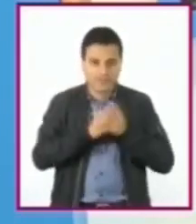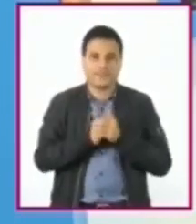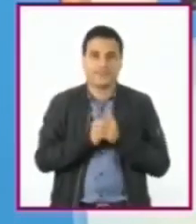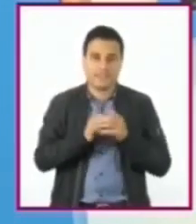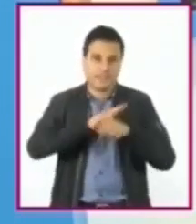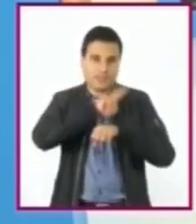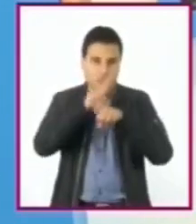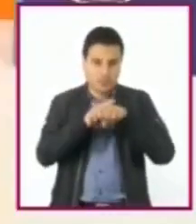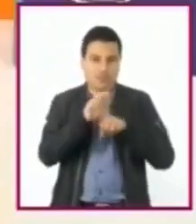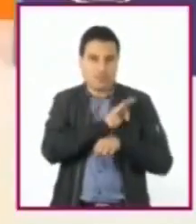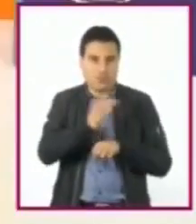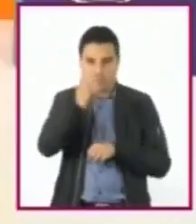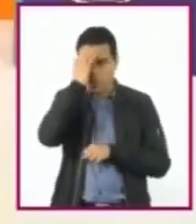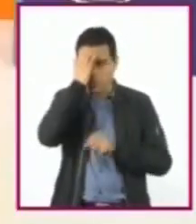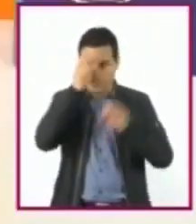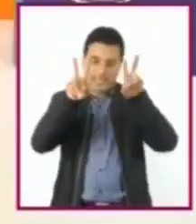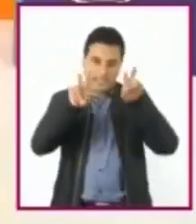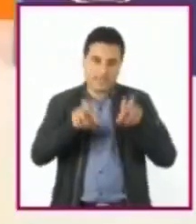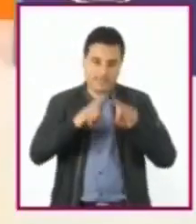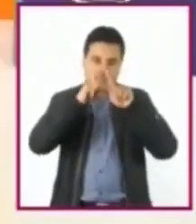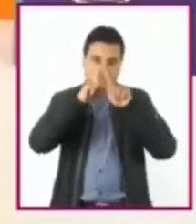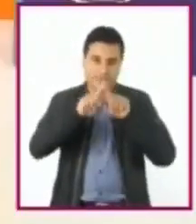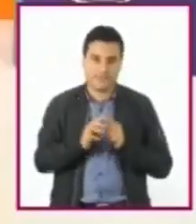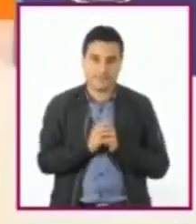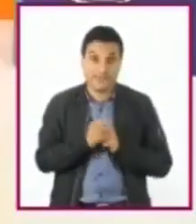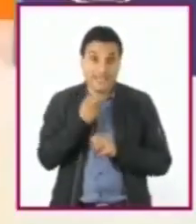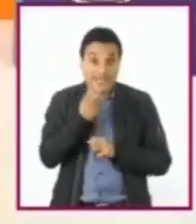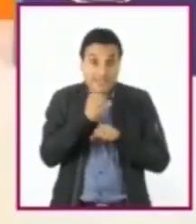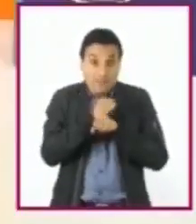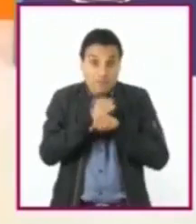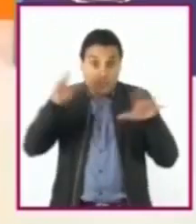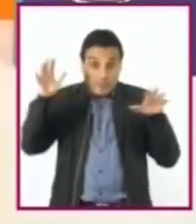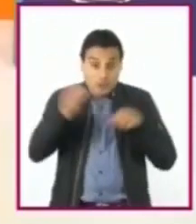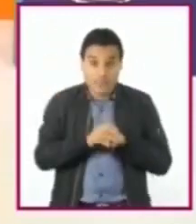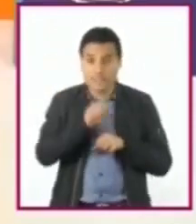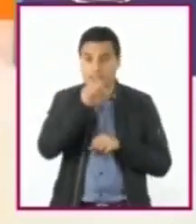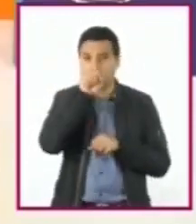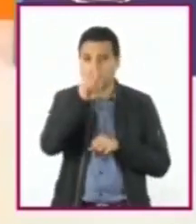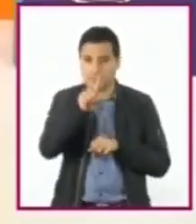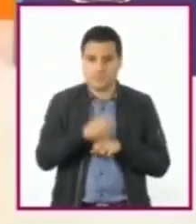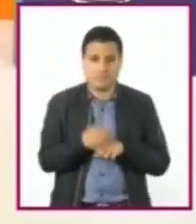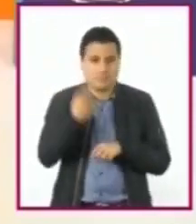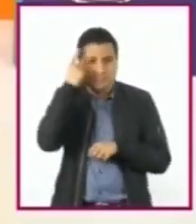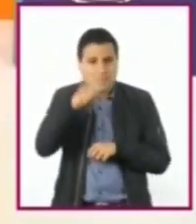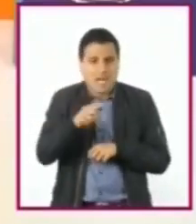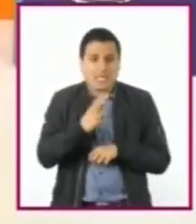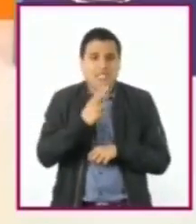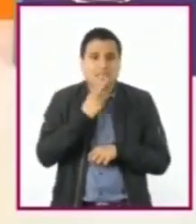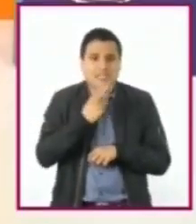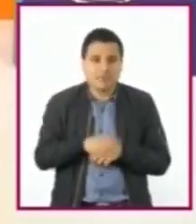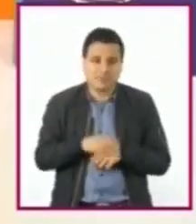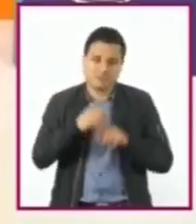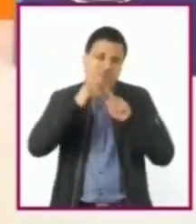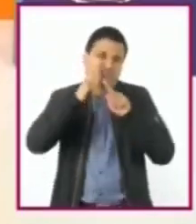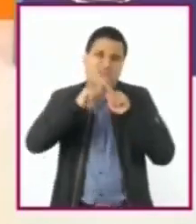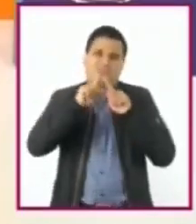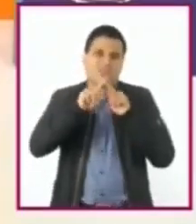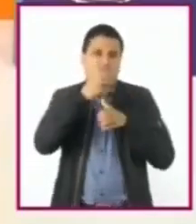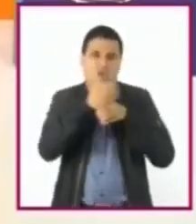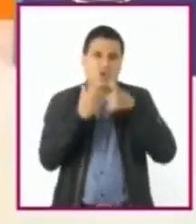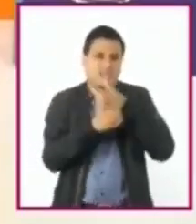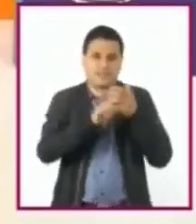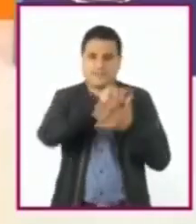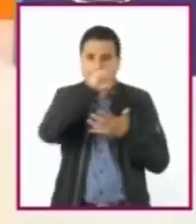y natural. A esta información podemos darle usos para muchas situaciones de nuestro